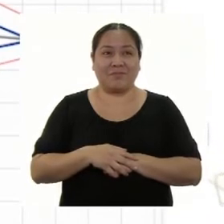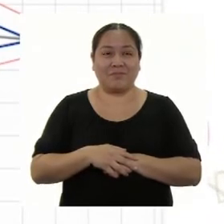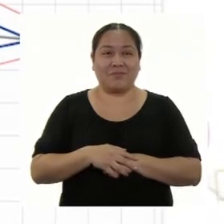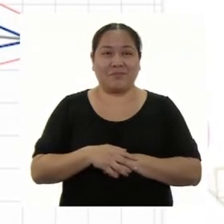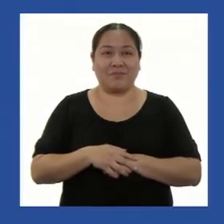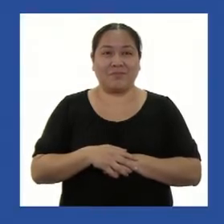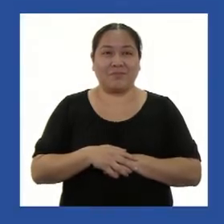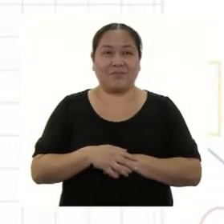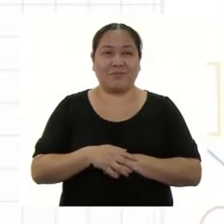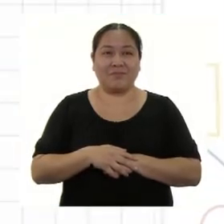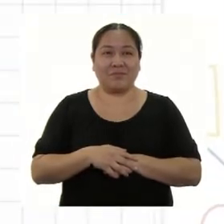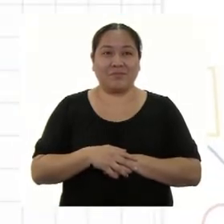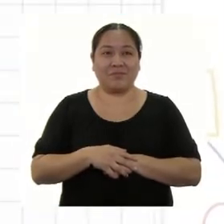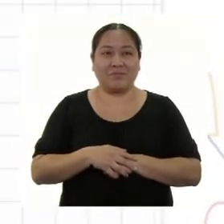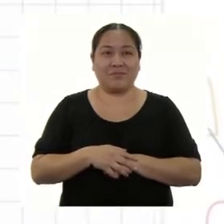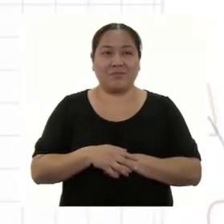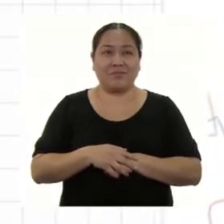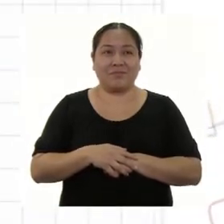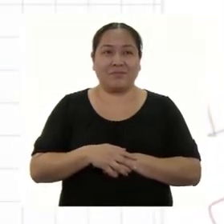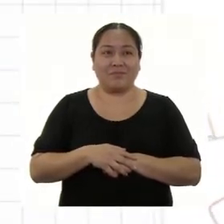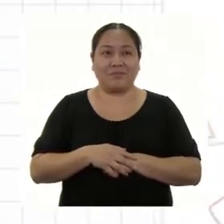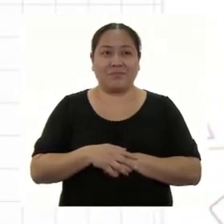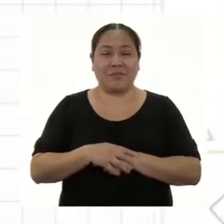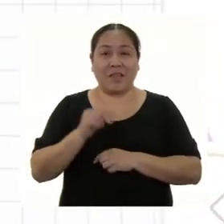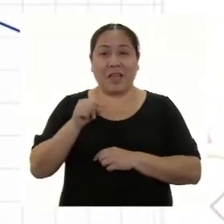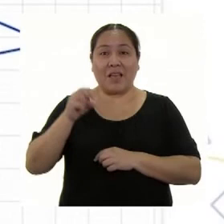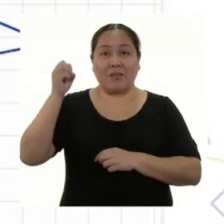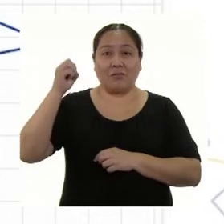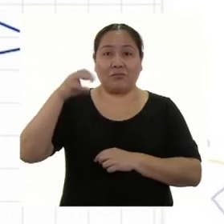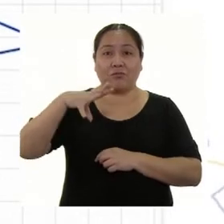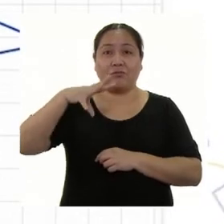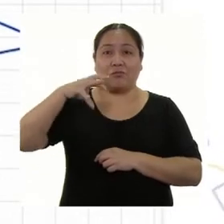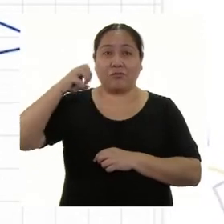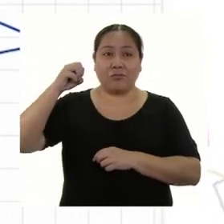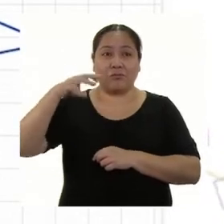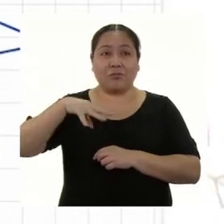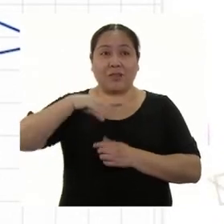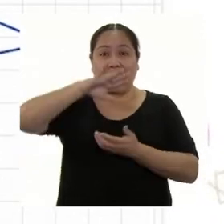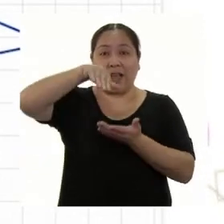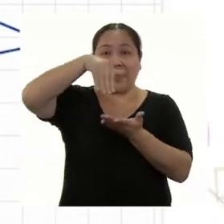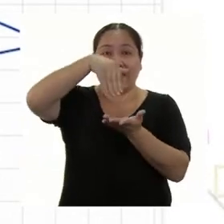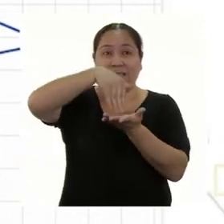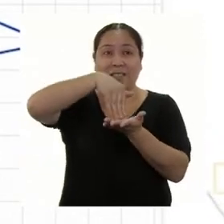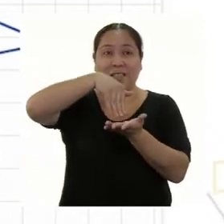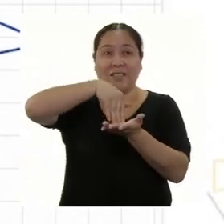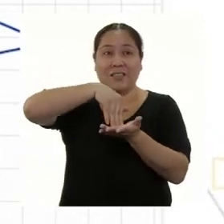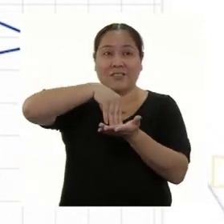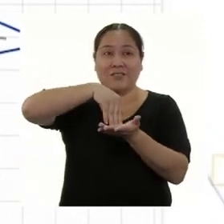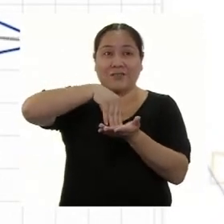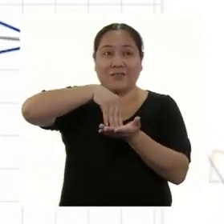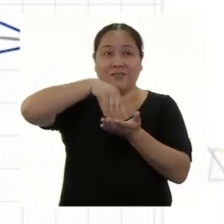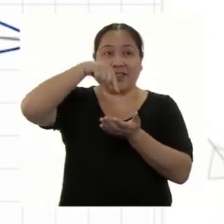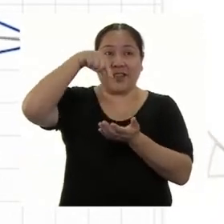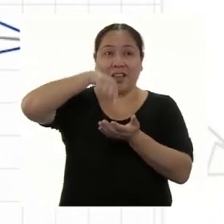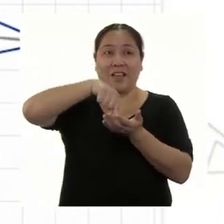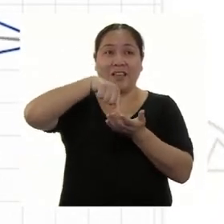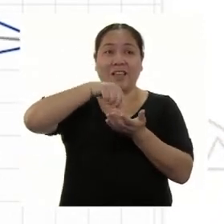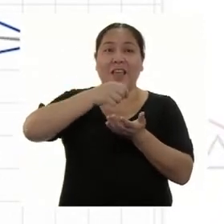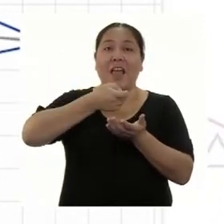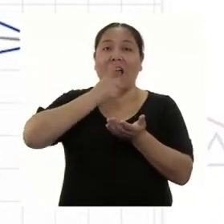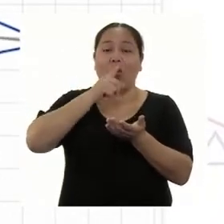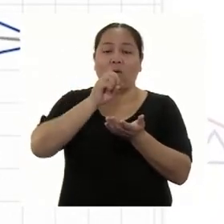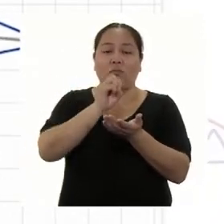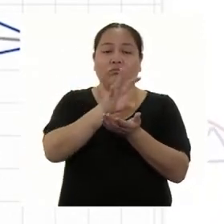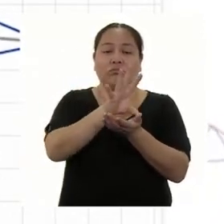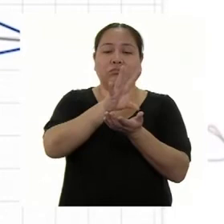El aspersor debería ir en ese punto que está al medio. Se ve perfecto para que el agua llegue a todos